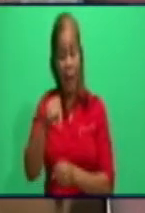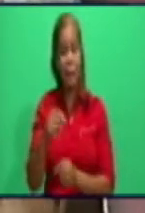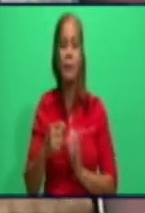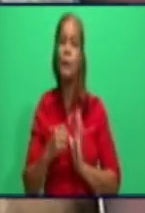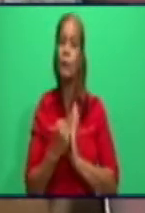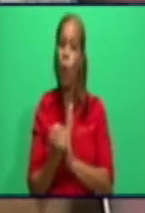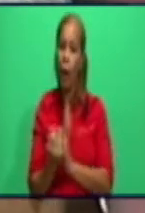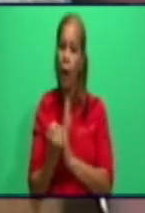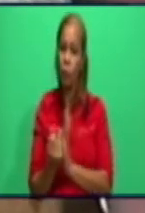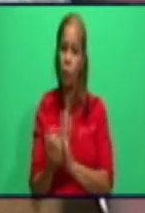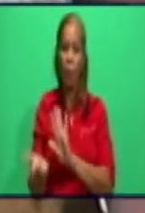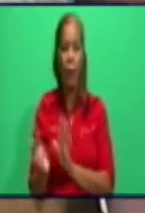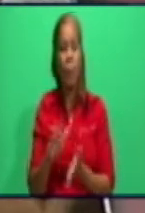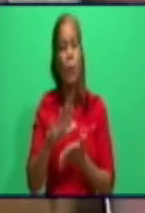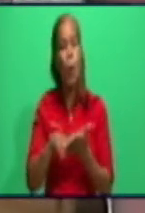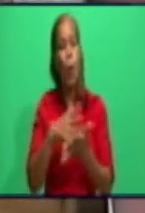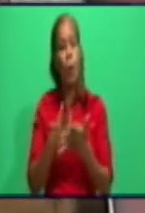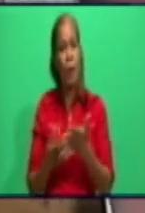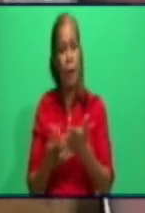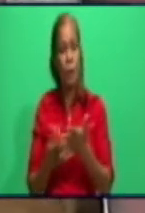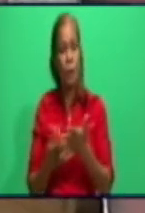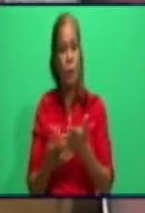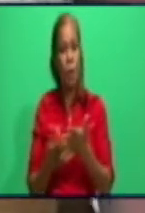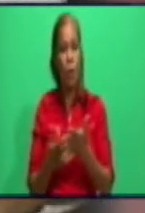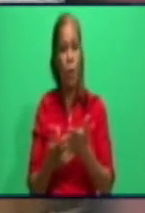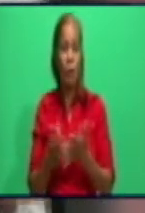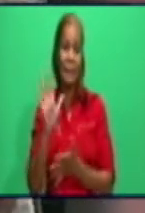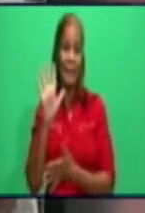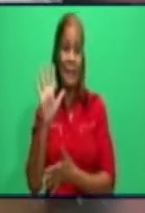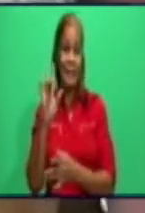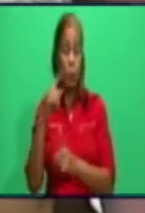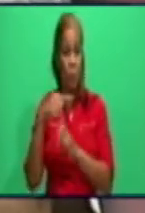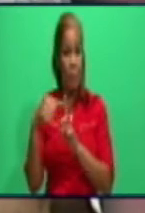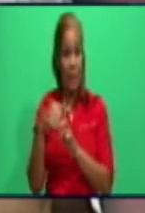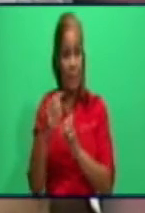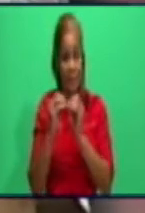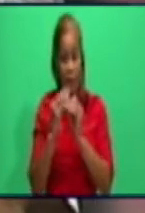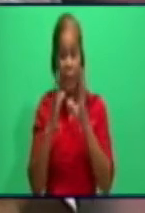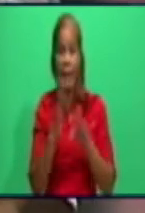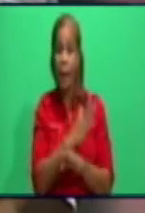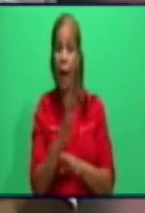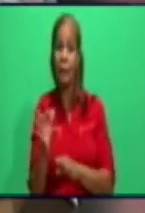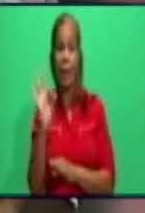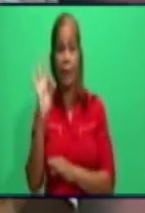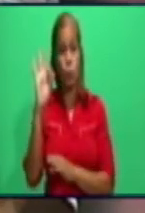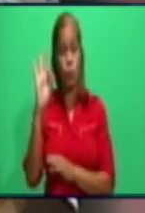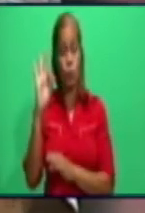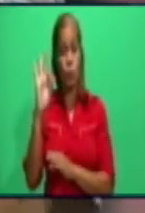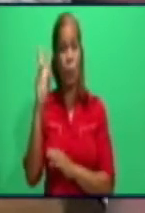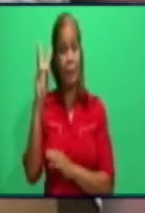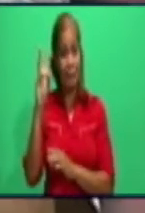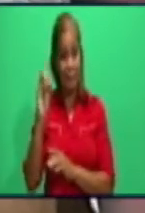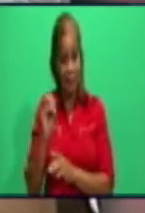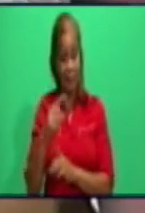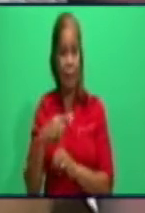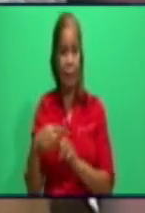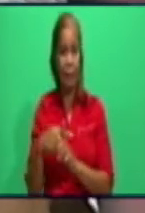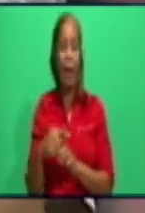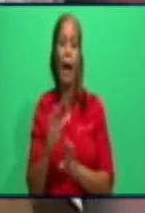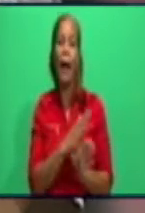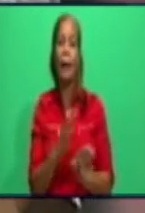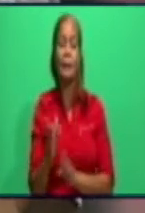entre 7:30 y 8:30 de la mañana, que eso garantizaría el desayuno y algo indispensable para el día, entre 11:30 y